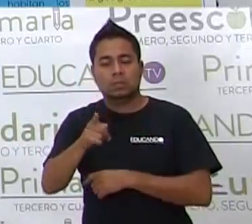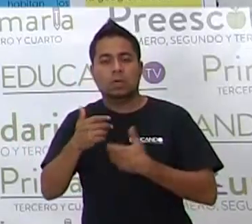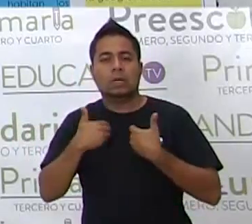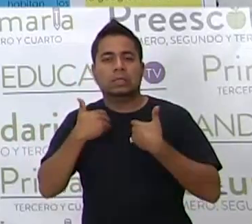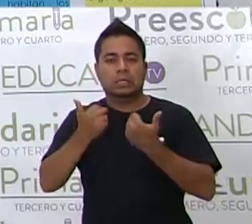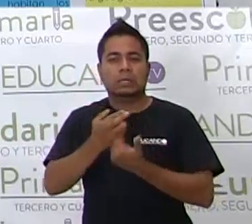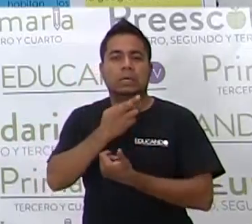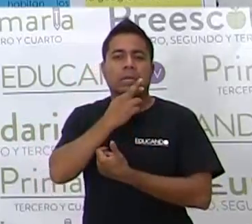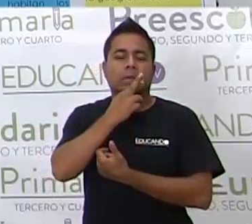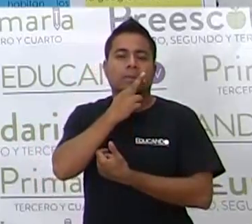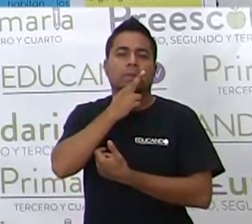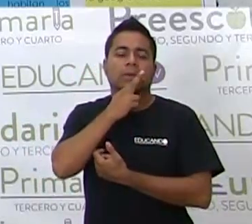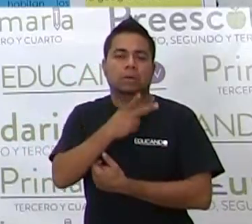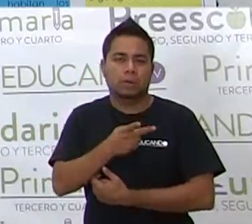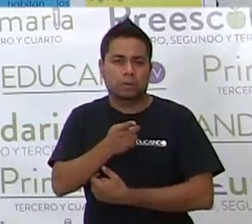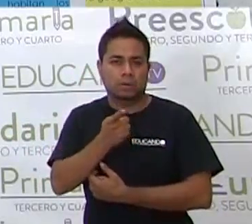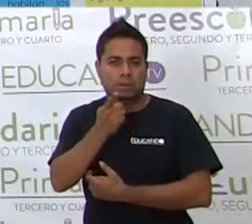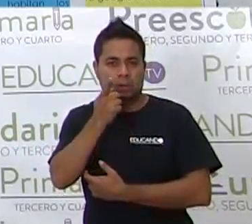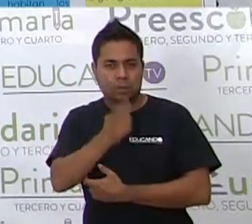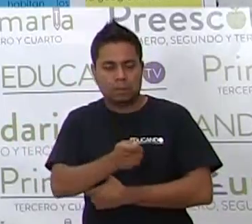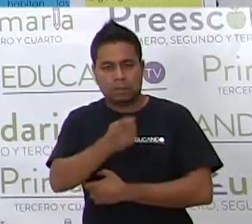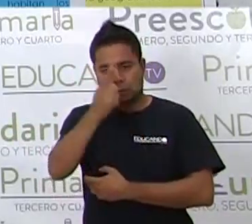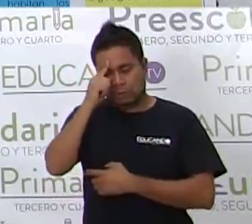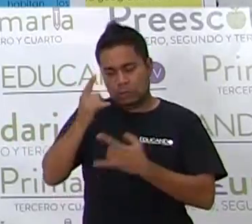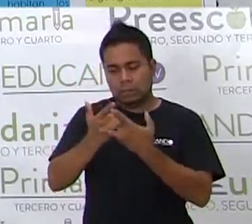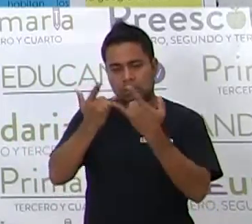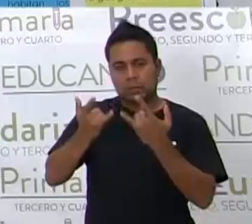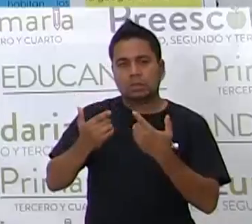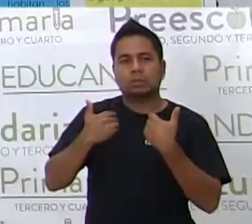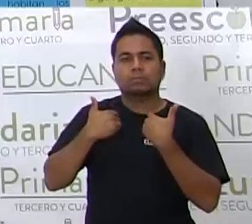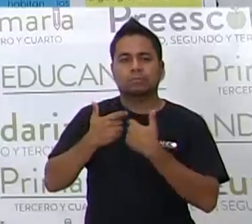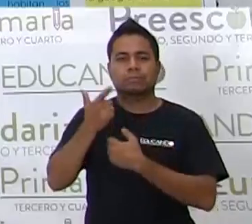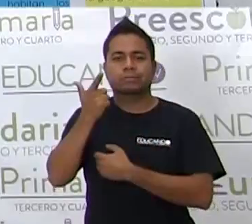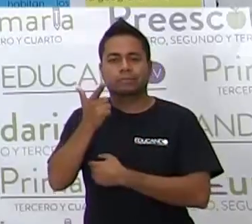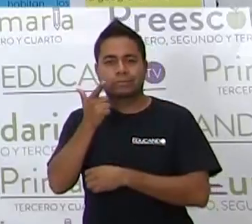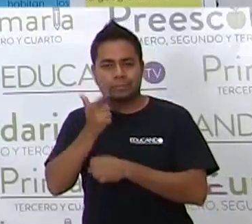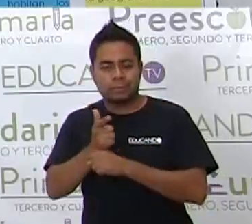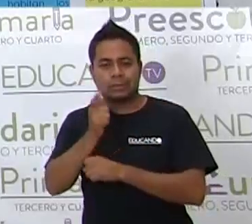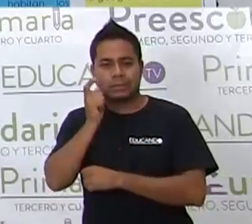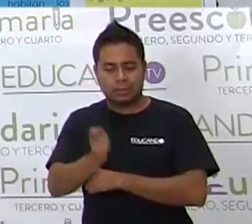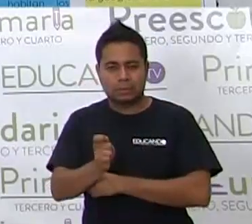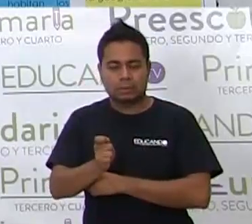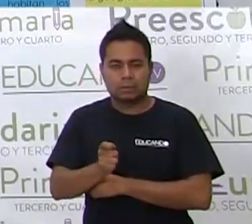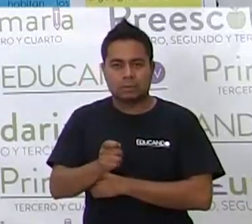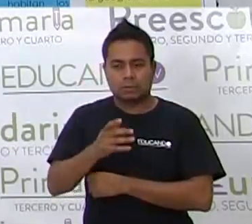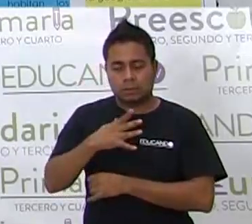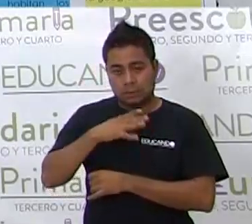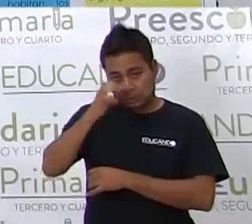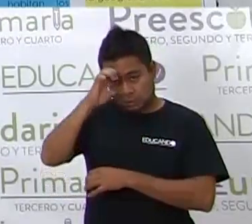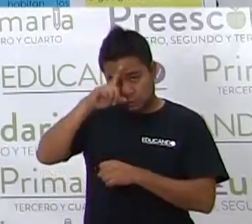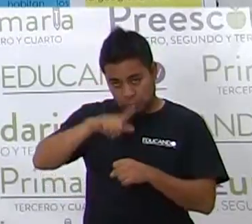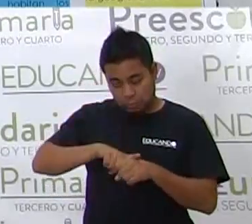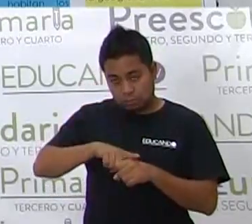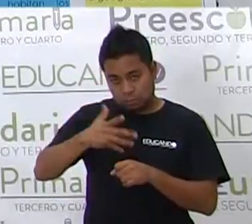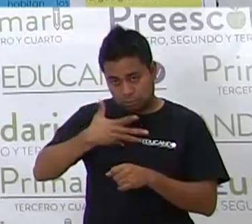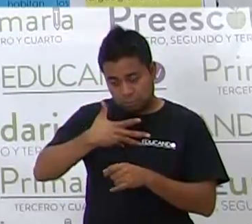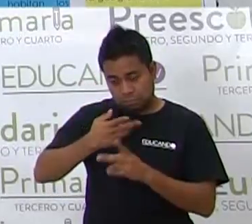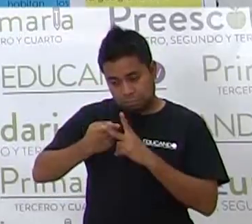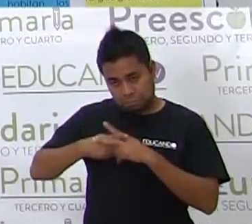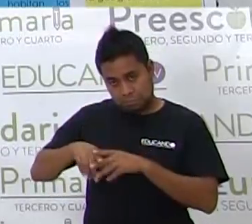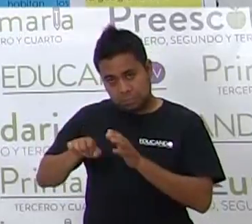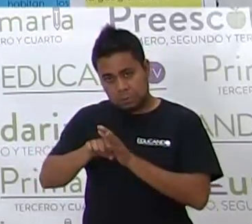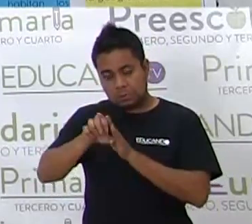mejor lo que son las historias. Provienen de algunas culturas como puede ser